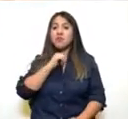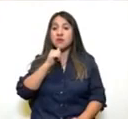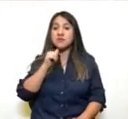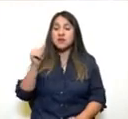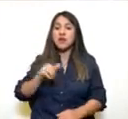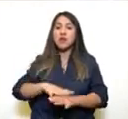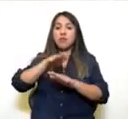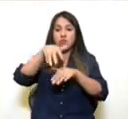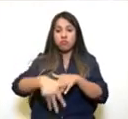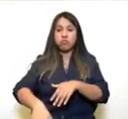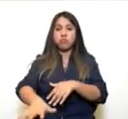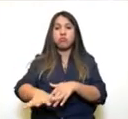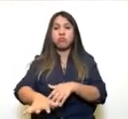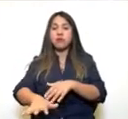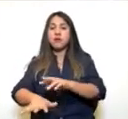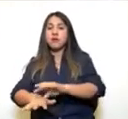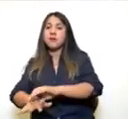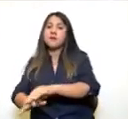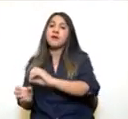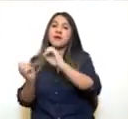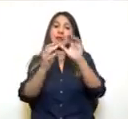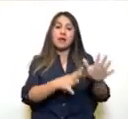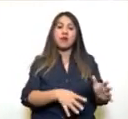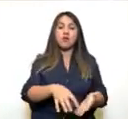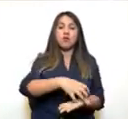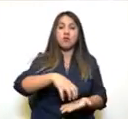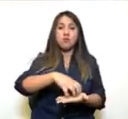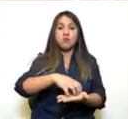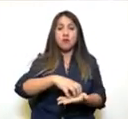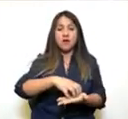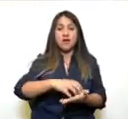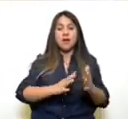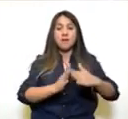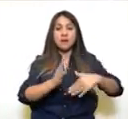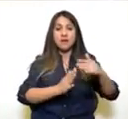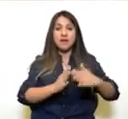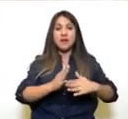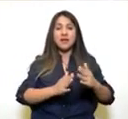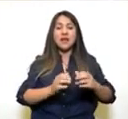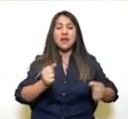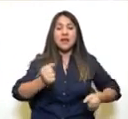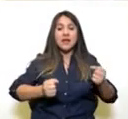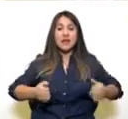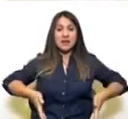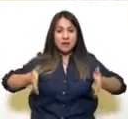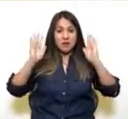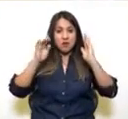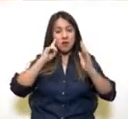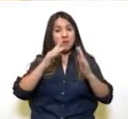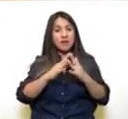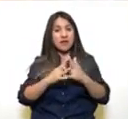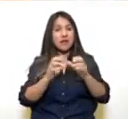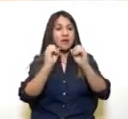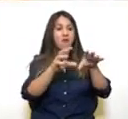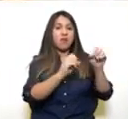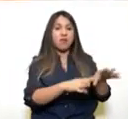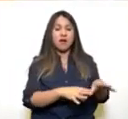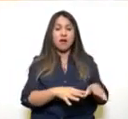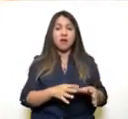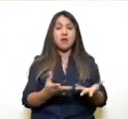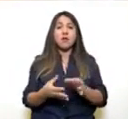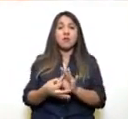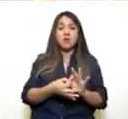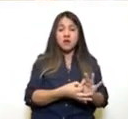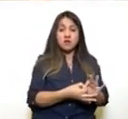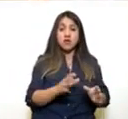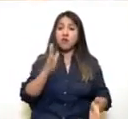mapocho y la fueron a dejar a la comuna de la pintana en camiones militares es por esa razón que nos hemos visto obligados